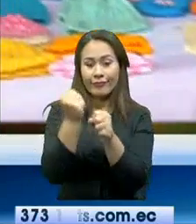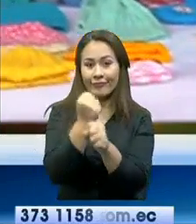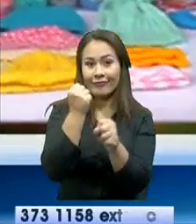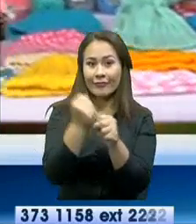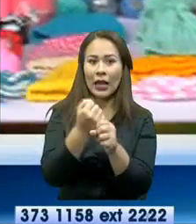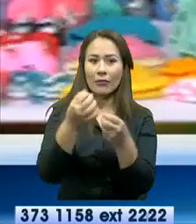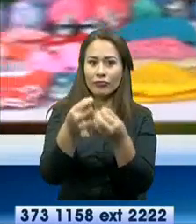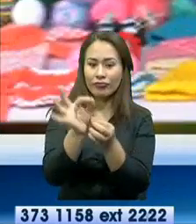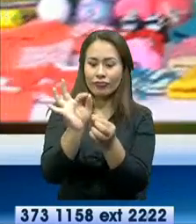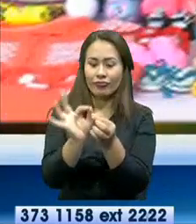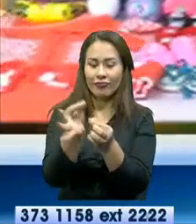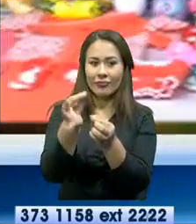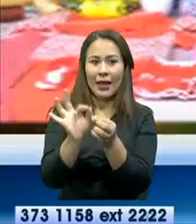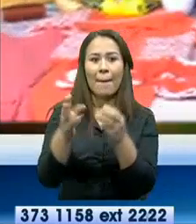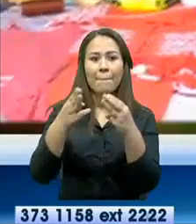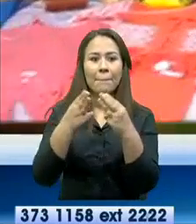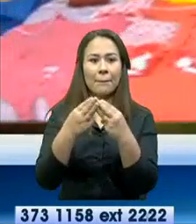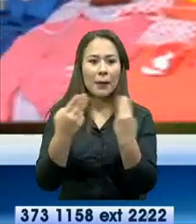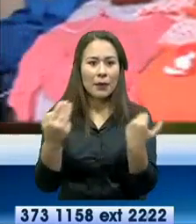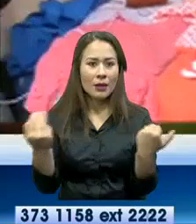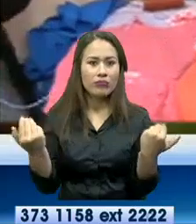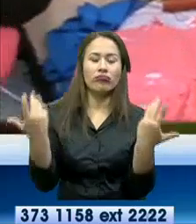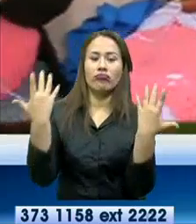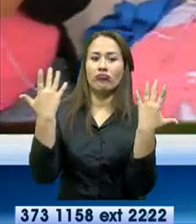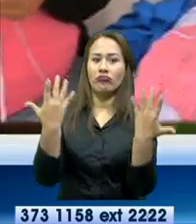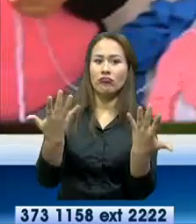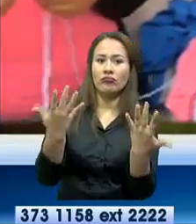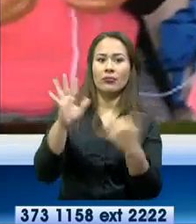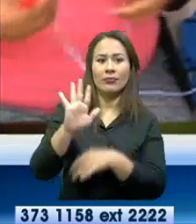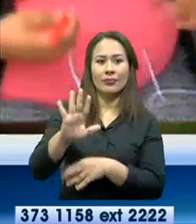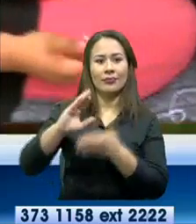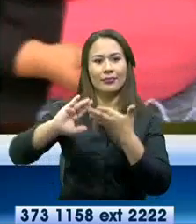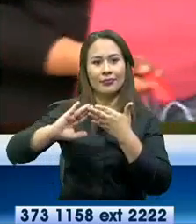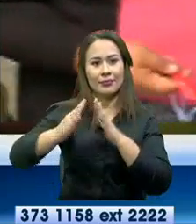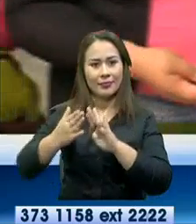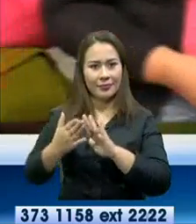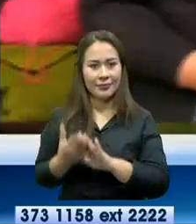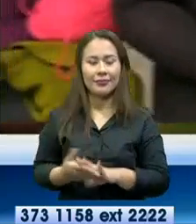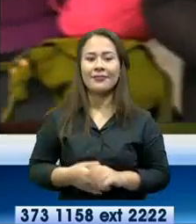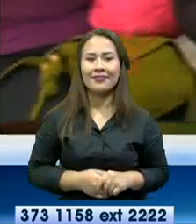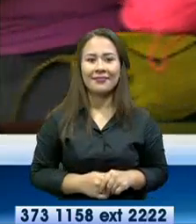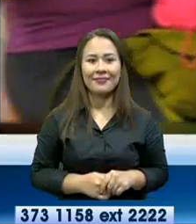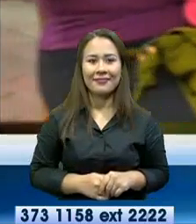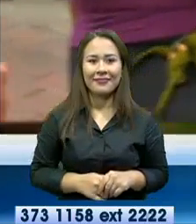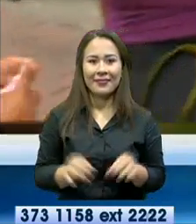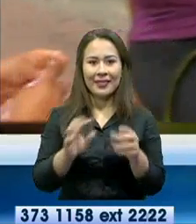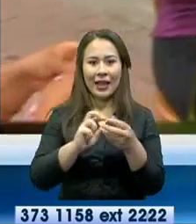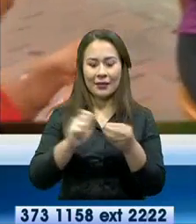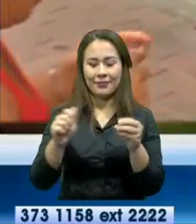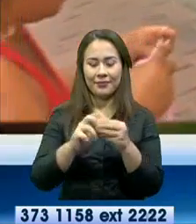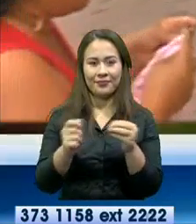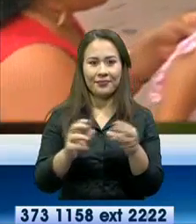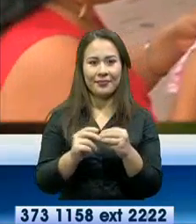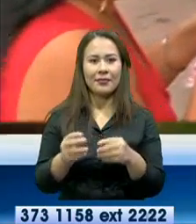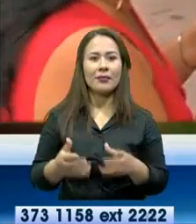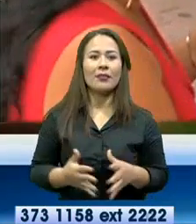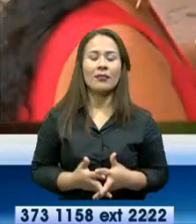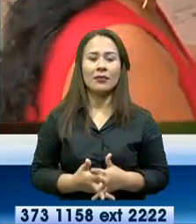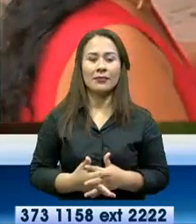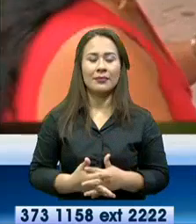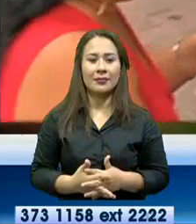también elaboran un producto de nuestra comunidad, elaborando la lana en un sinnúmero